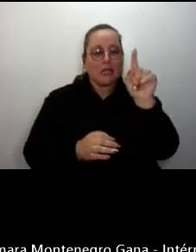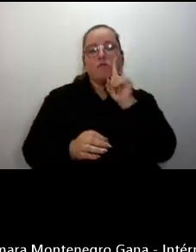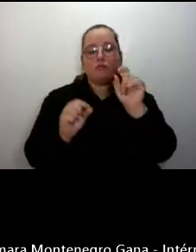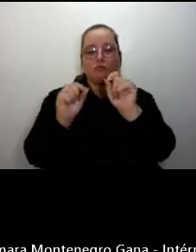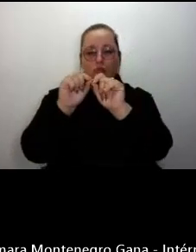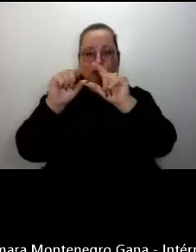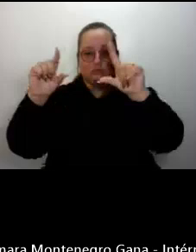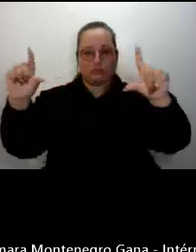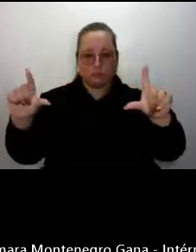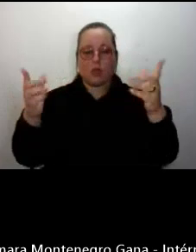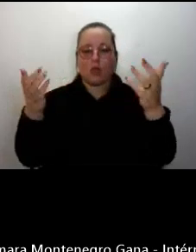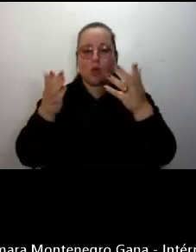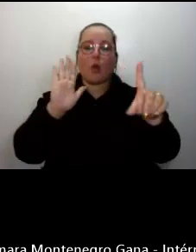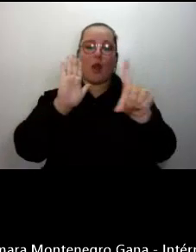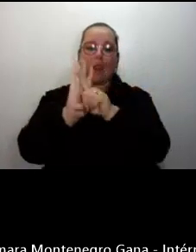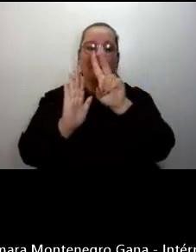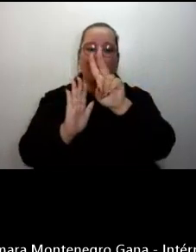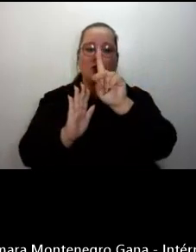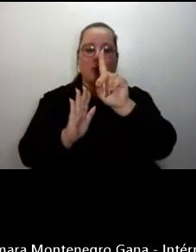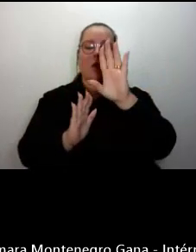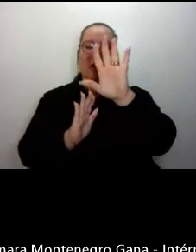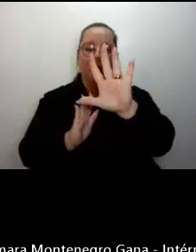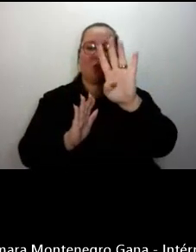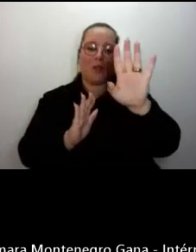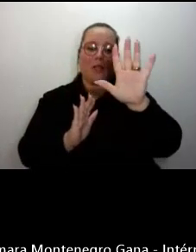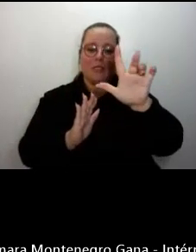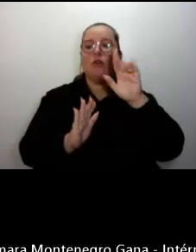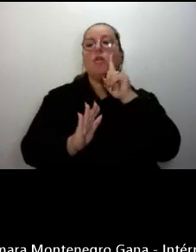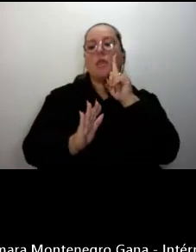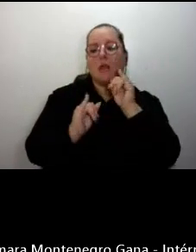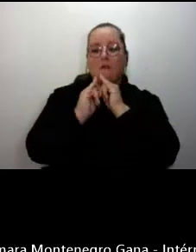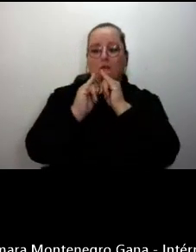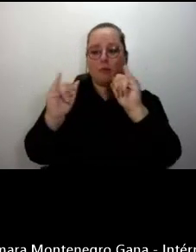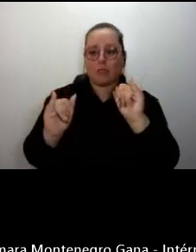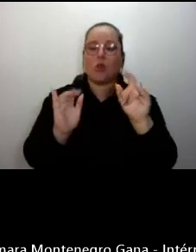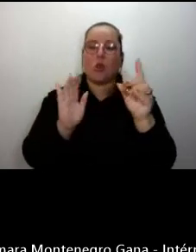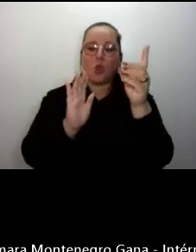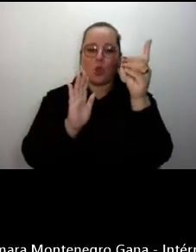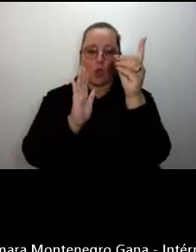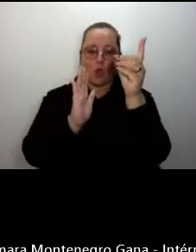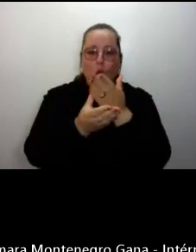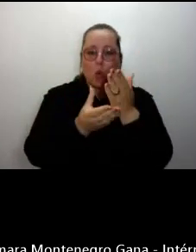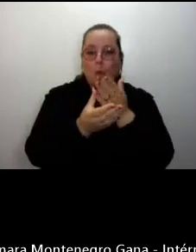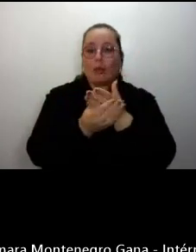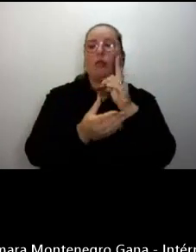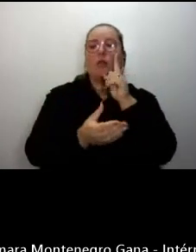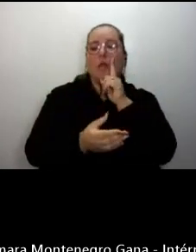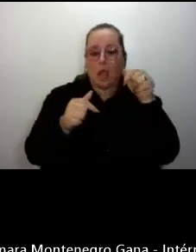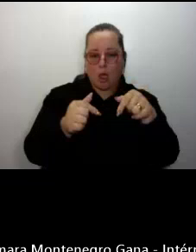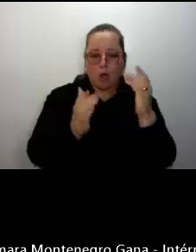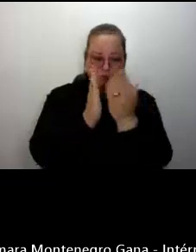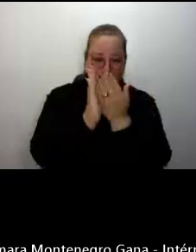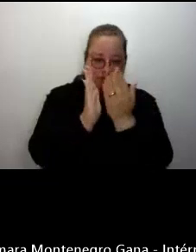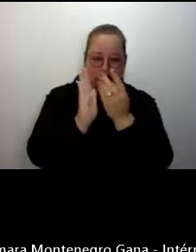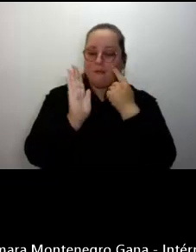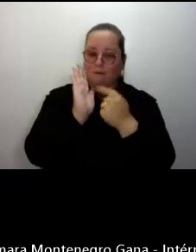implementación de la ley 21.545 y ahí pueden encontrar el documento que vamos a revisar a